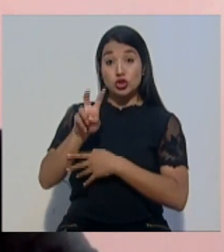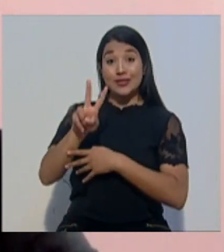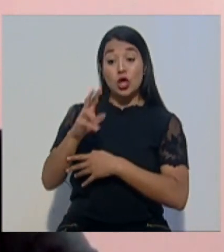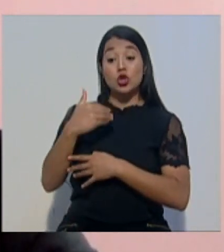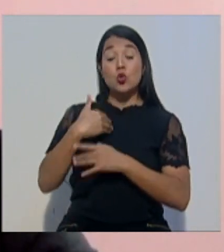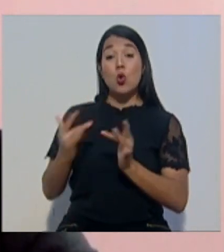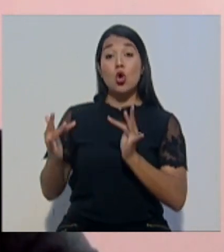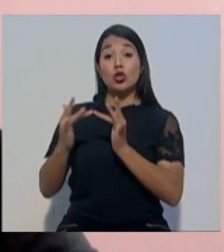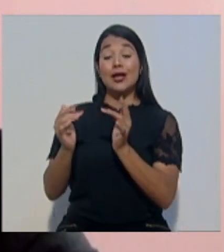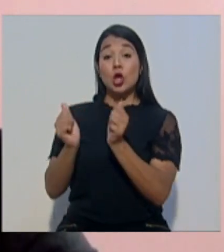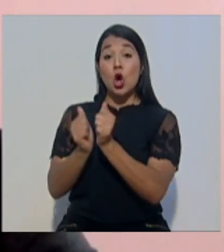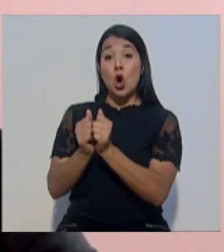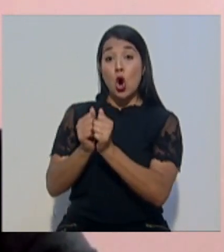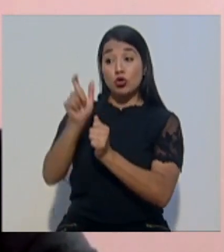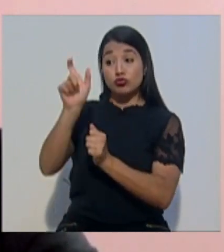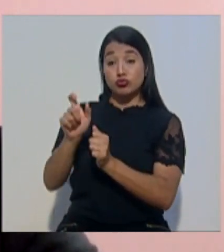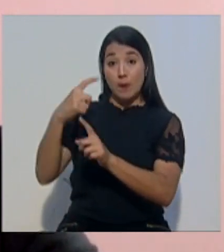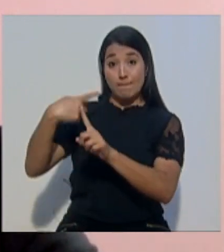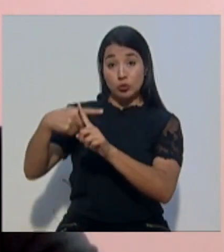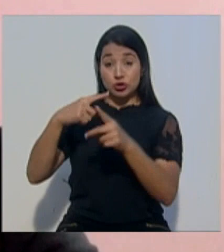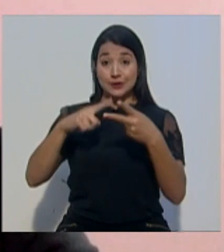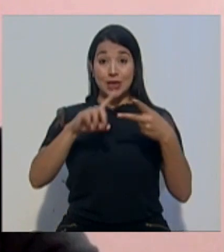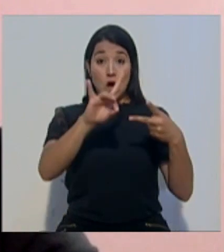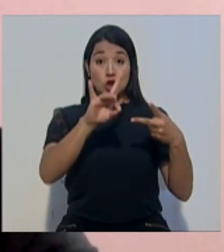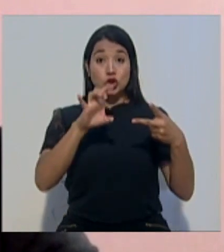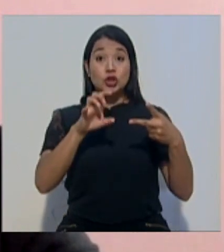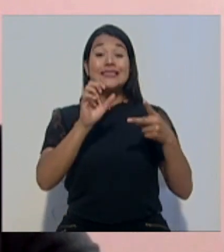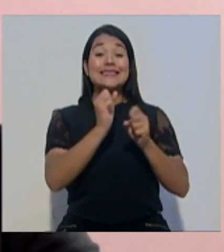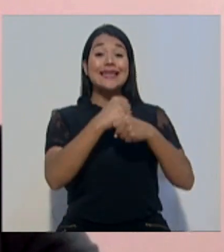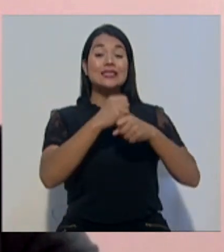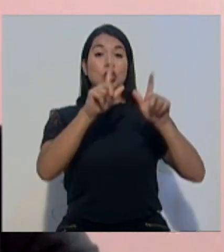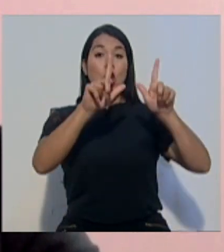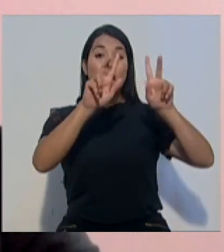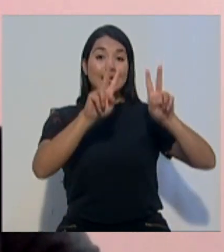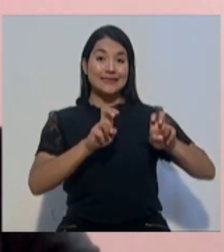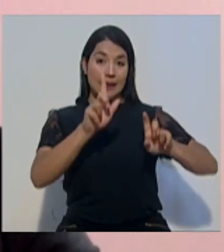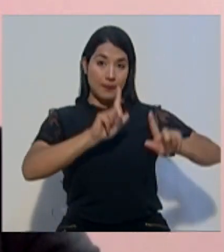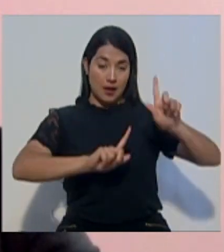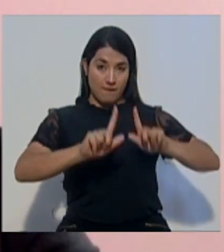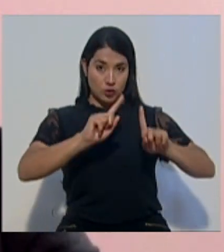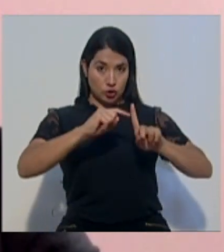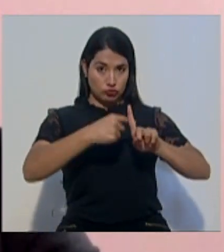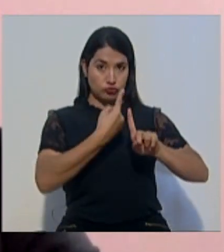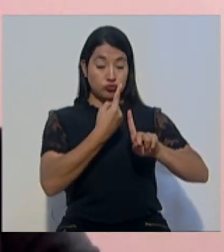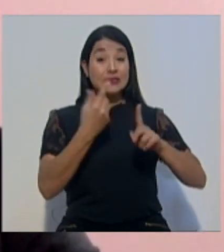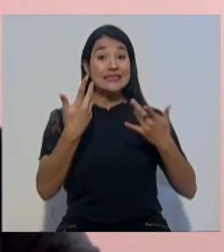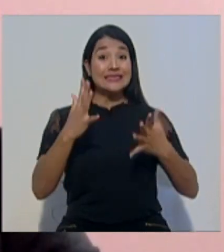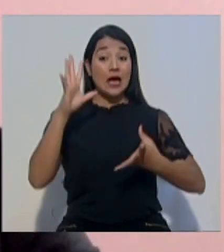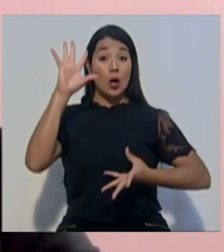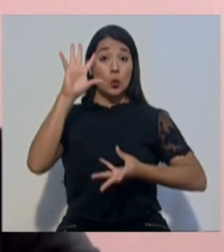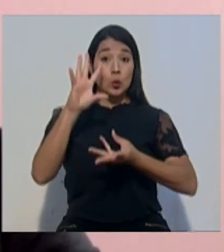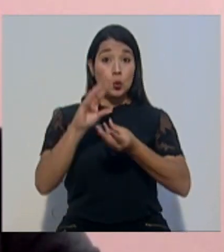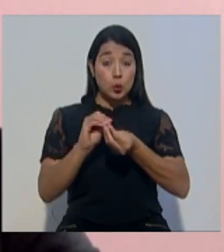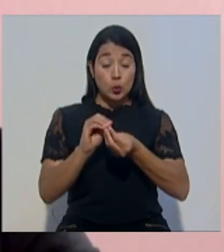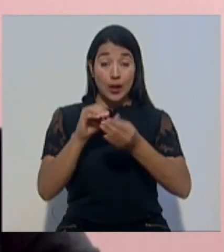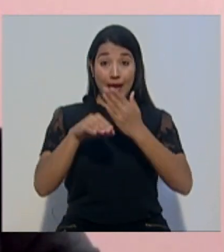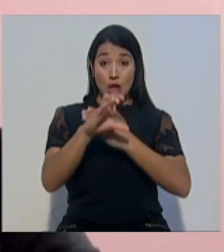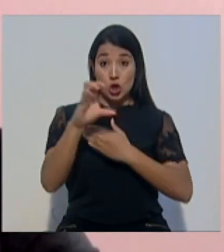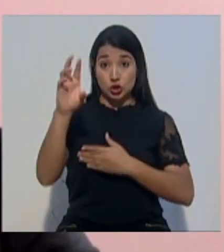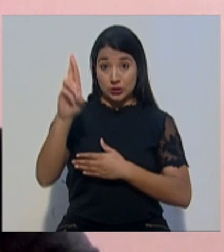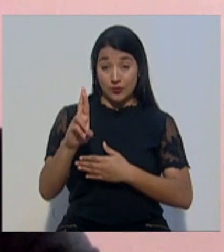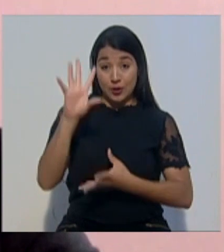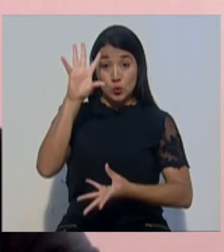nexo epidemiológico, 800 son por laboratorio. Alcanzamos la cifra a nivel nacional acumulada de